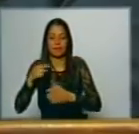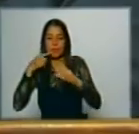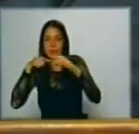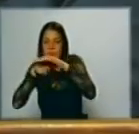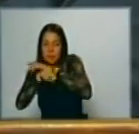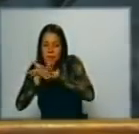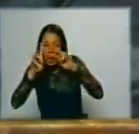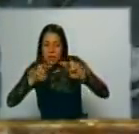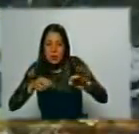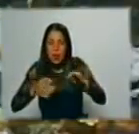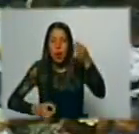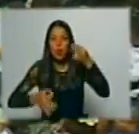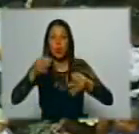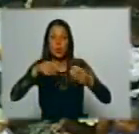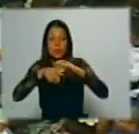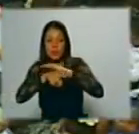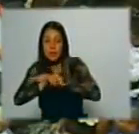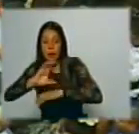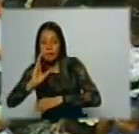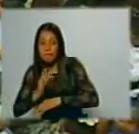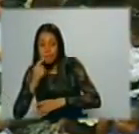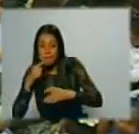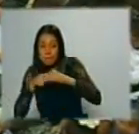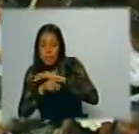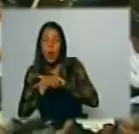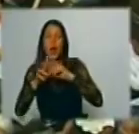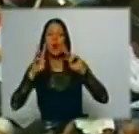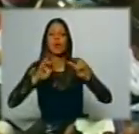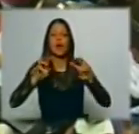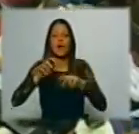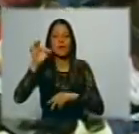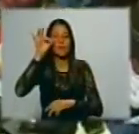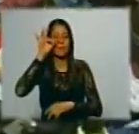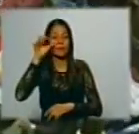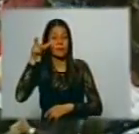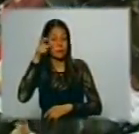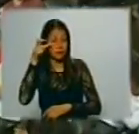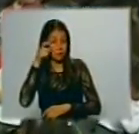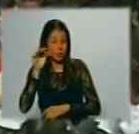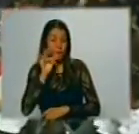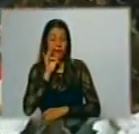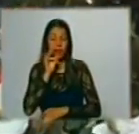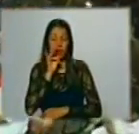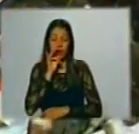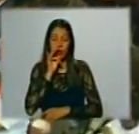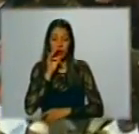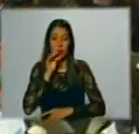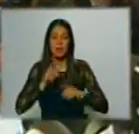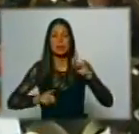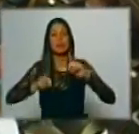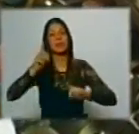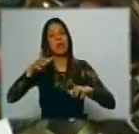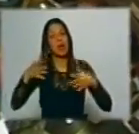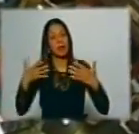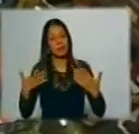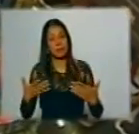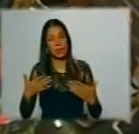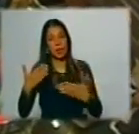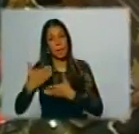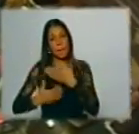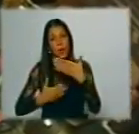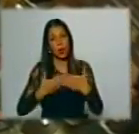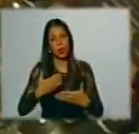de investigación, inspección o fiscalización, aun cuando la materia del